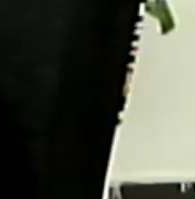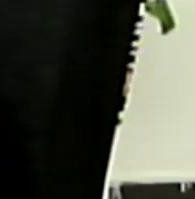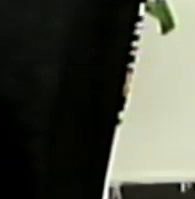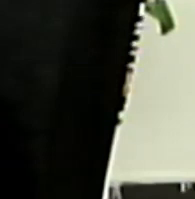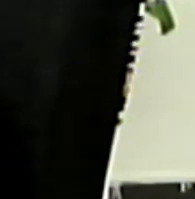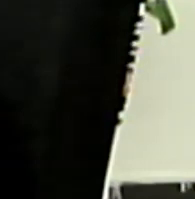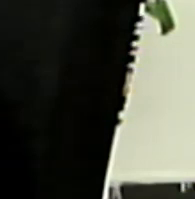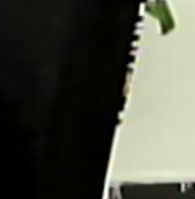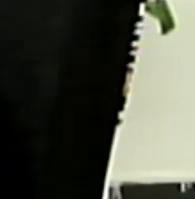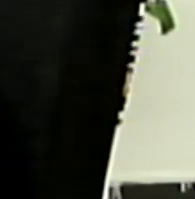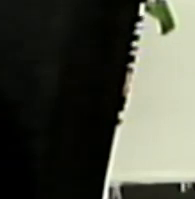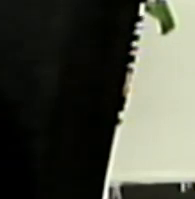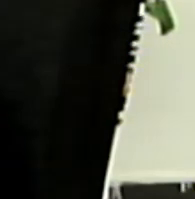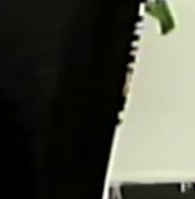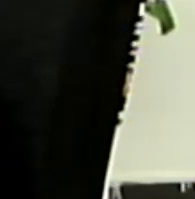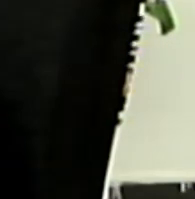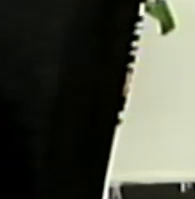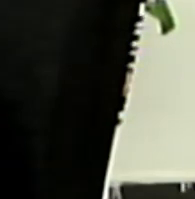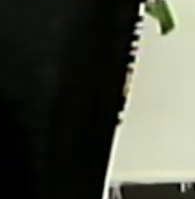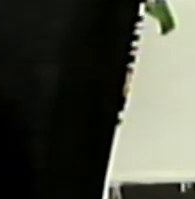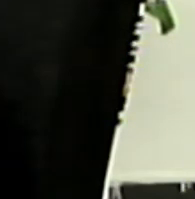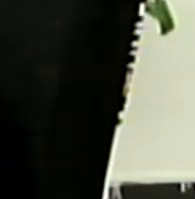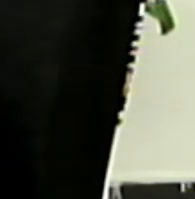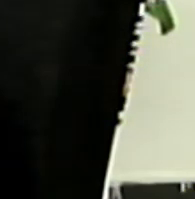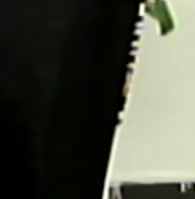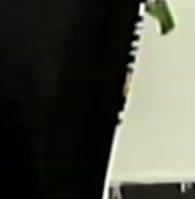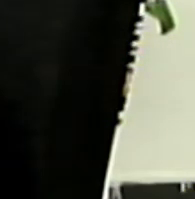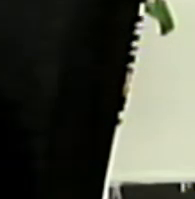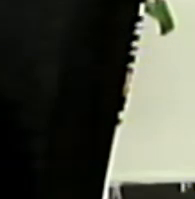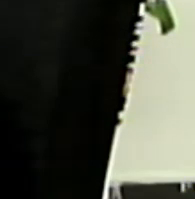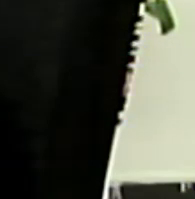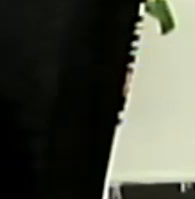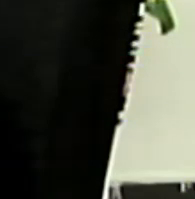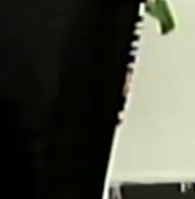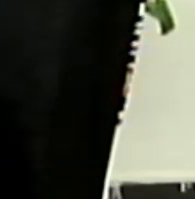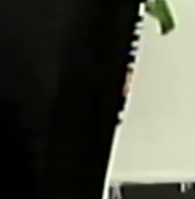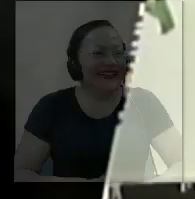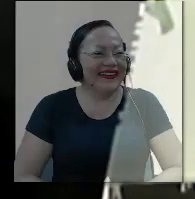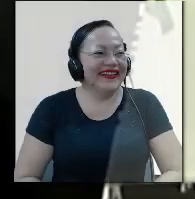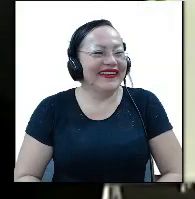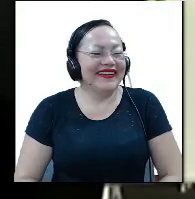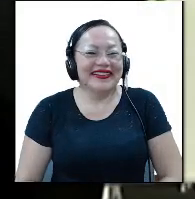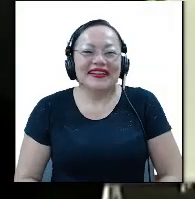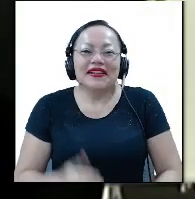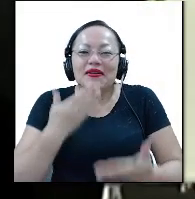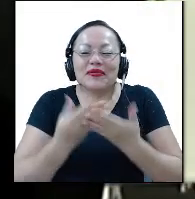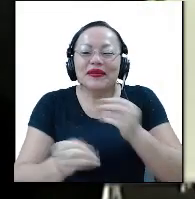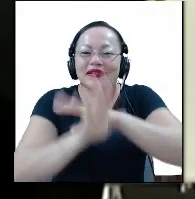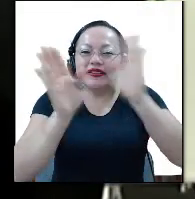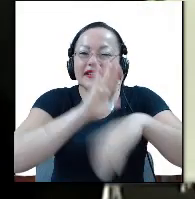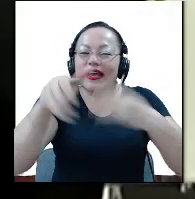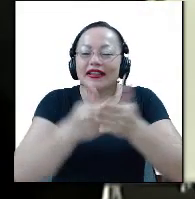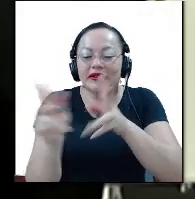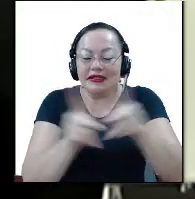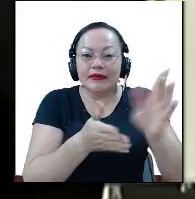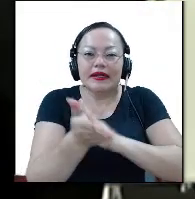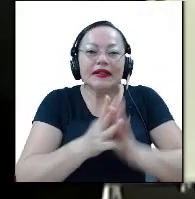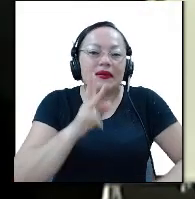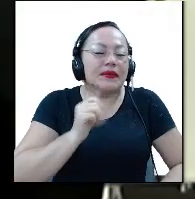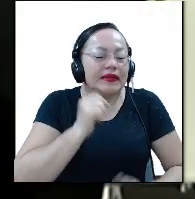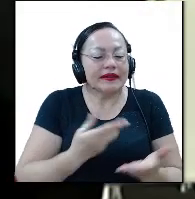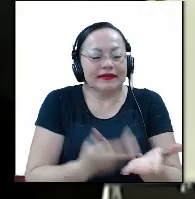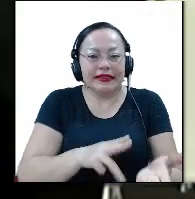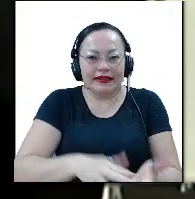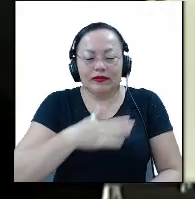saludo para todas nuestras personas, para todos los que a esta hora pues están sintonizados con nosotros. A Mireya, nuestra intérprete de señas, también buenos